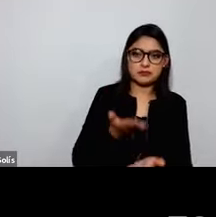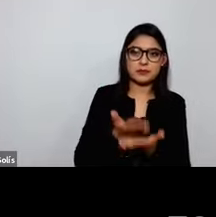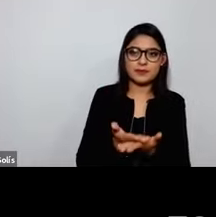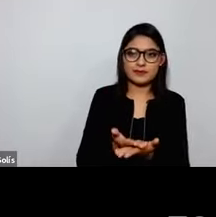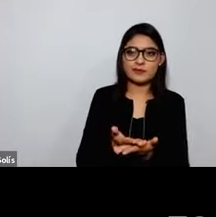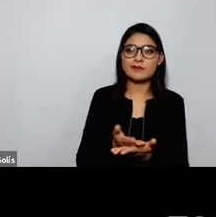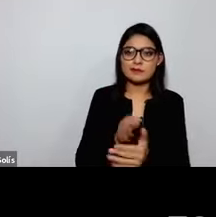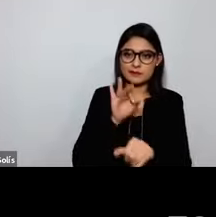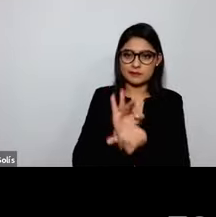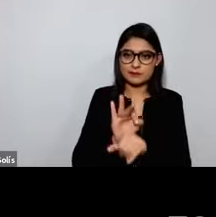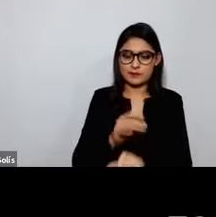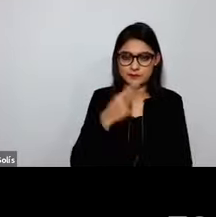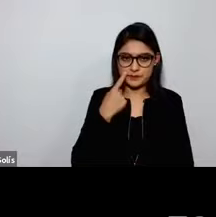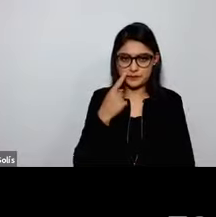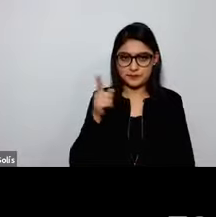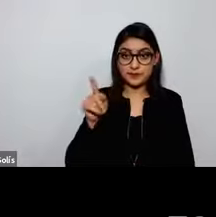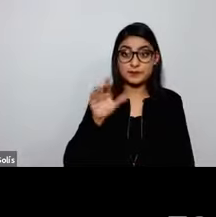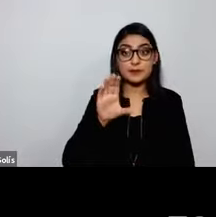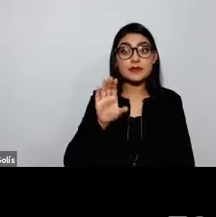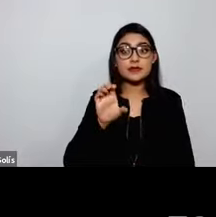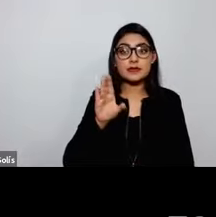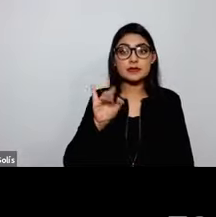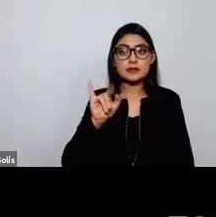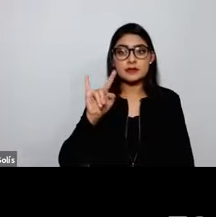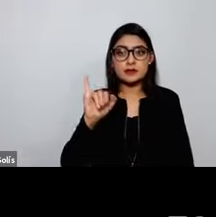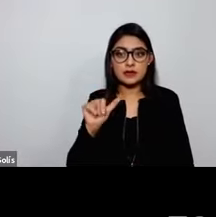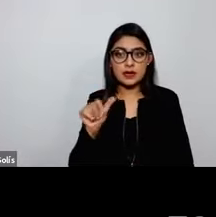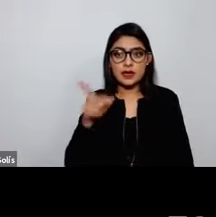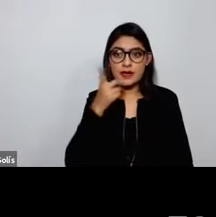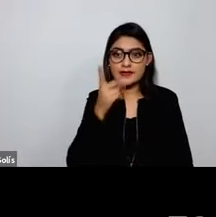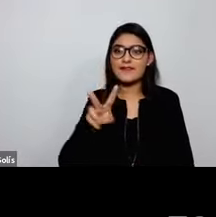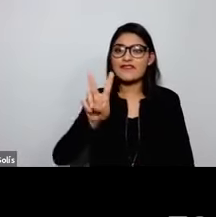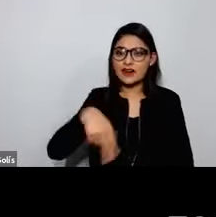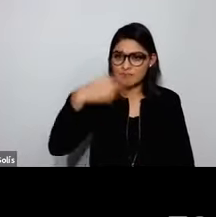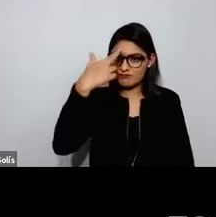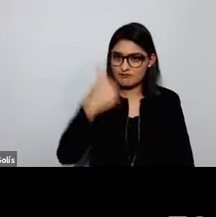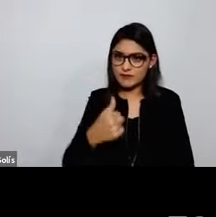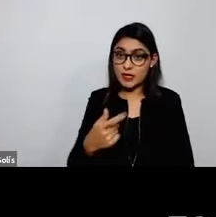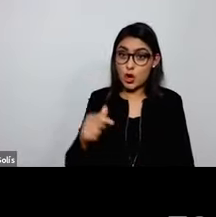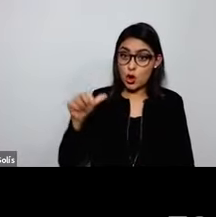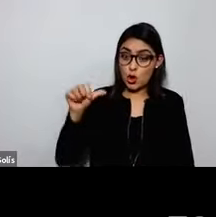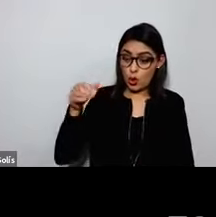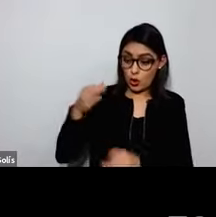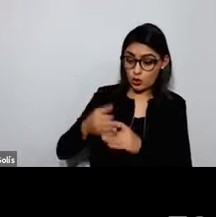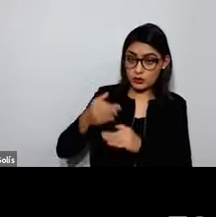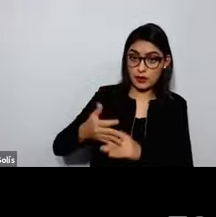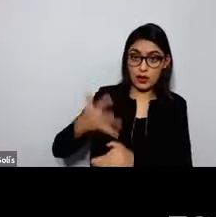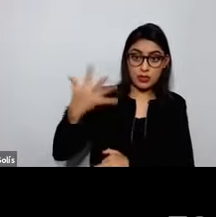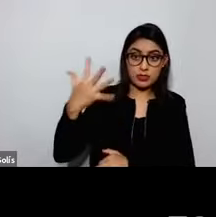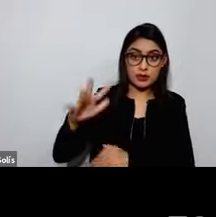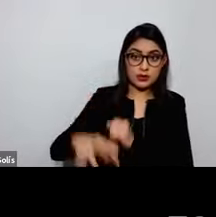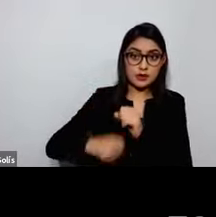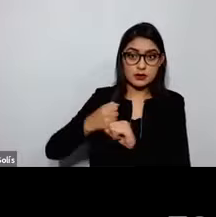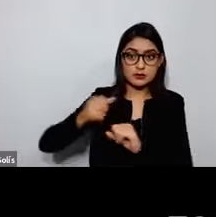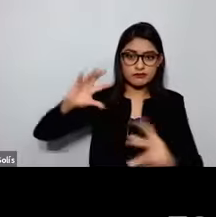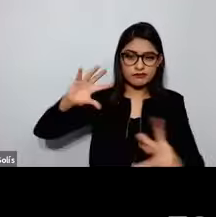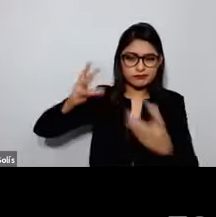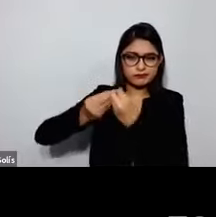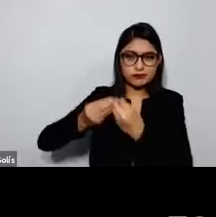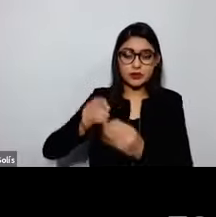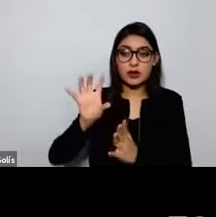Decía Cecilia al principio que estamos a 10 años prácticamente de este